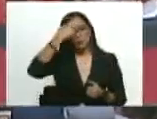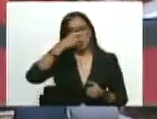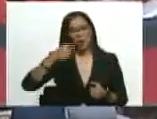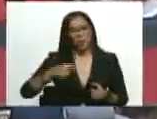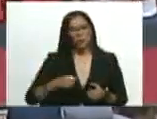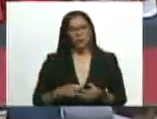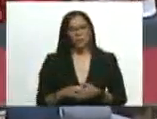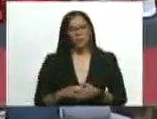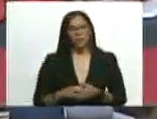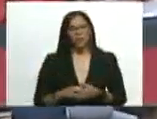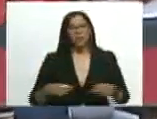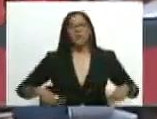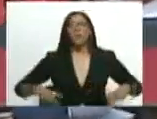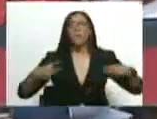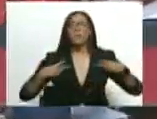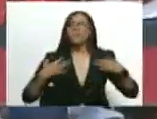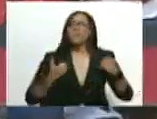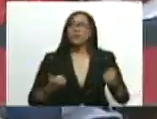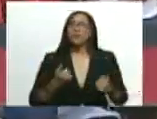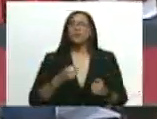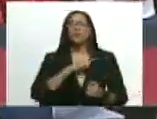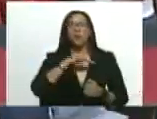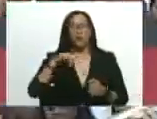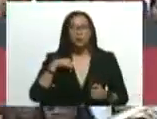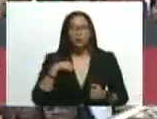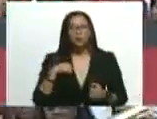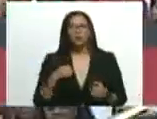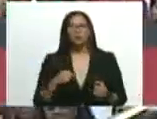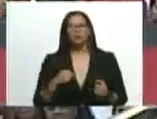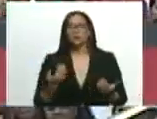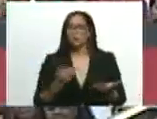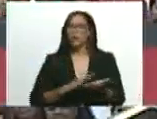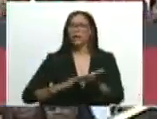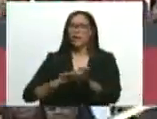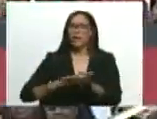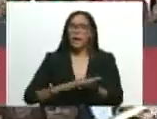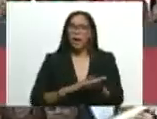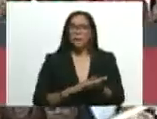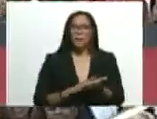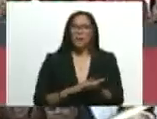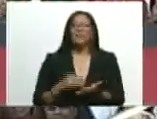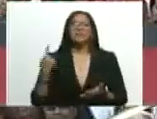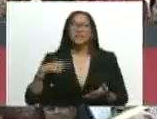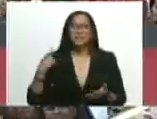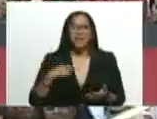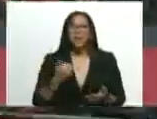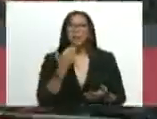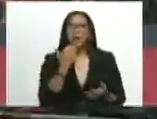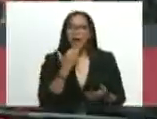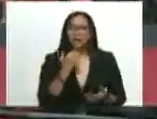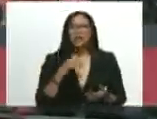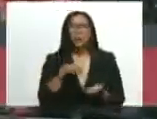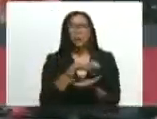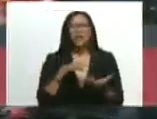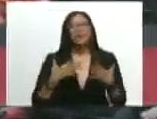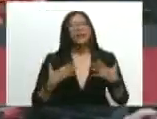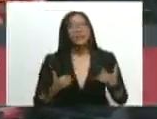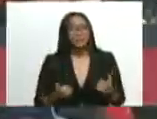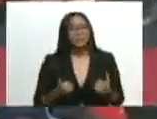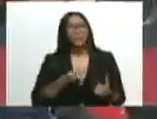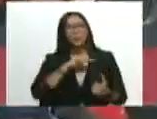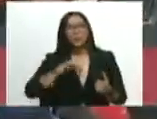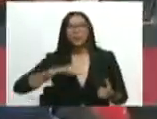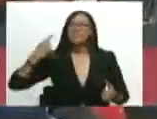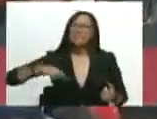con vida y salud nosotros nos arreglamos para adelante si tenemos a alguien con problemas de salud nosotros